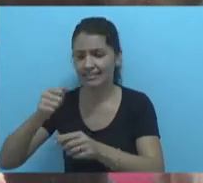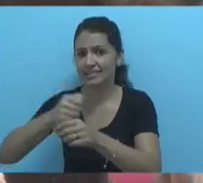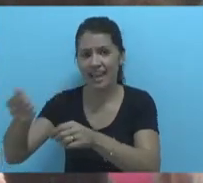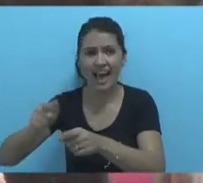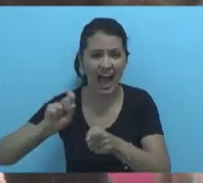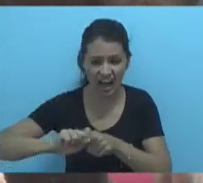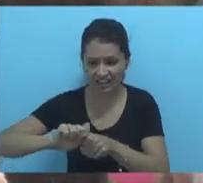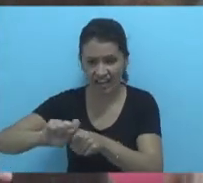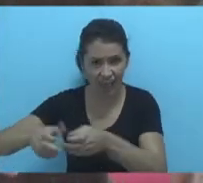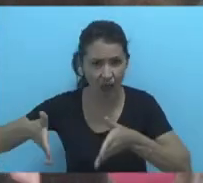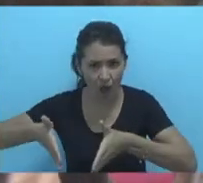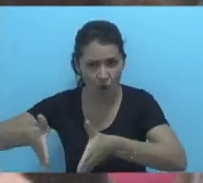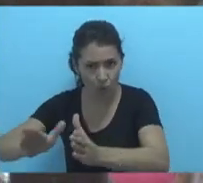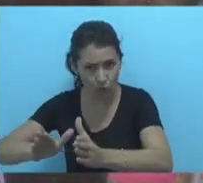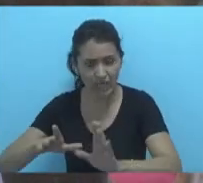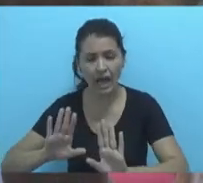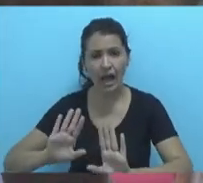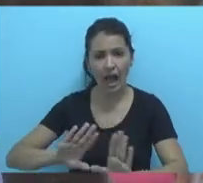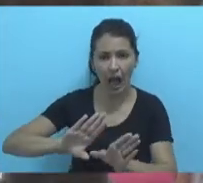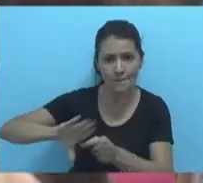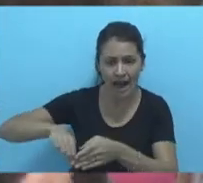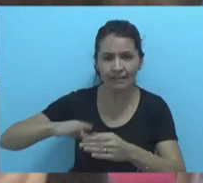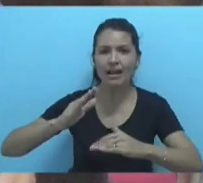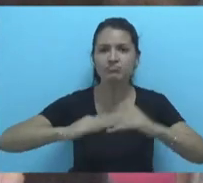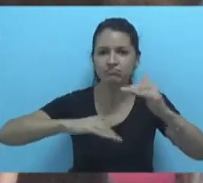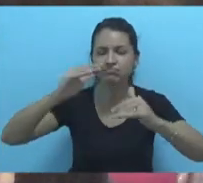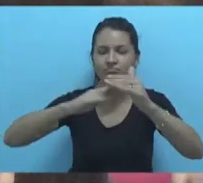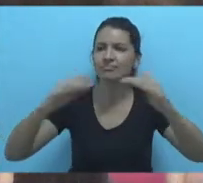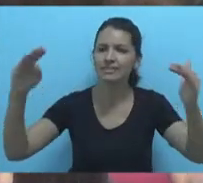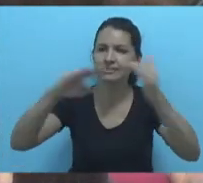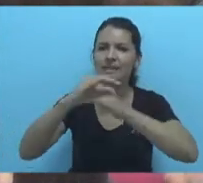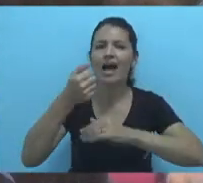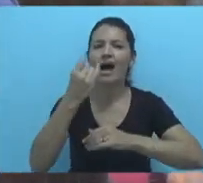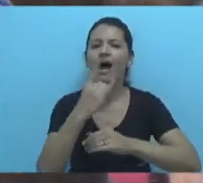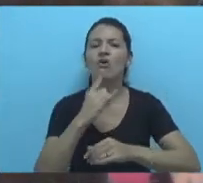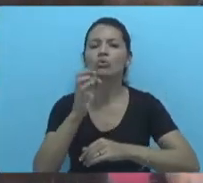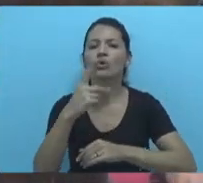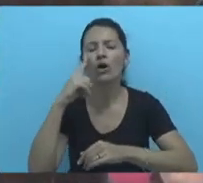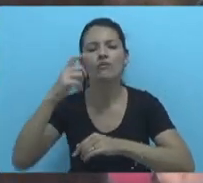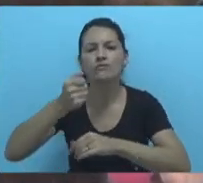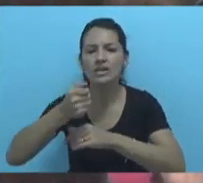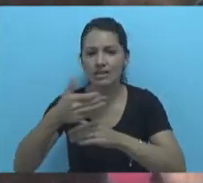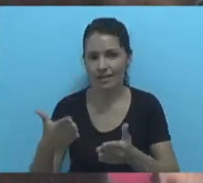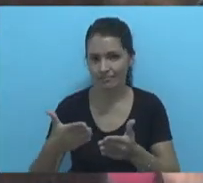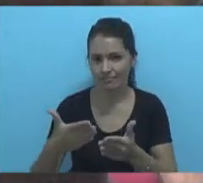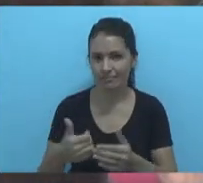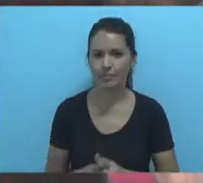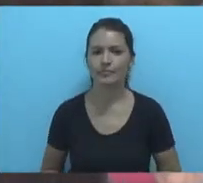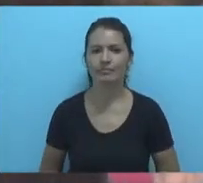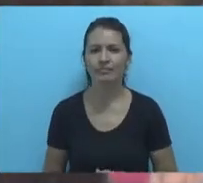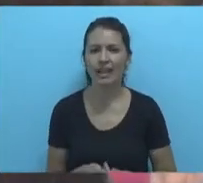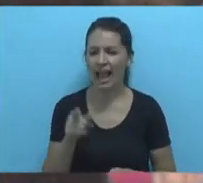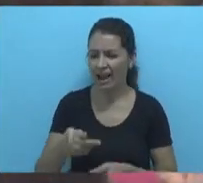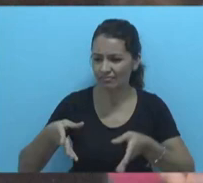Justo. Es una ruta que realmente ha quedado sumamente desactualizada en función de los diferentes años